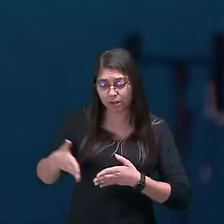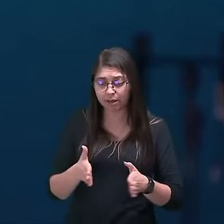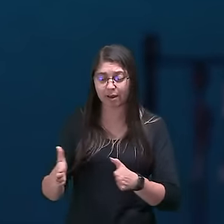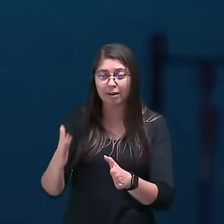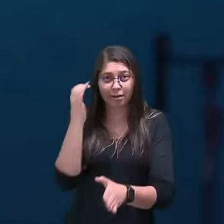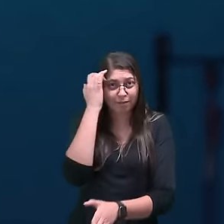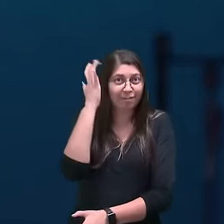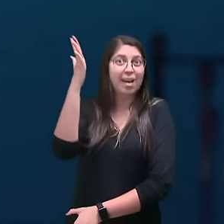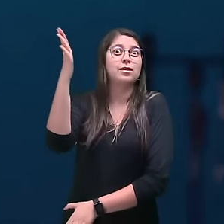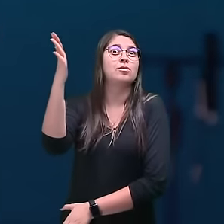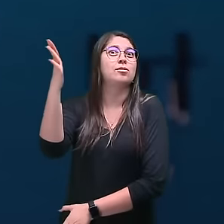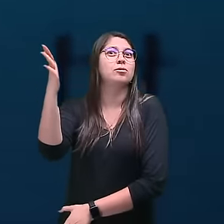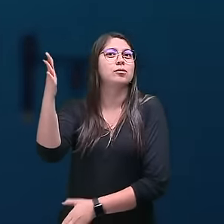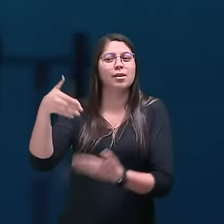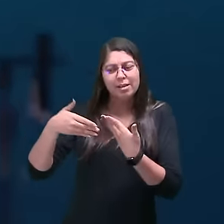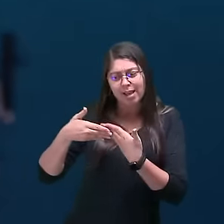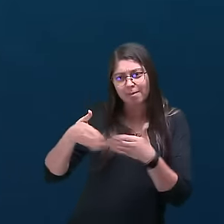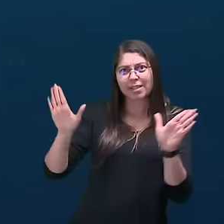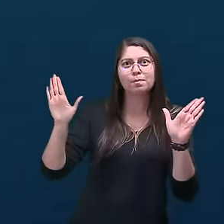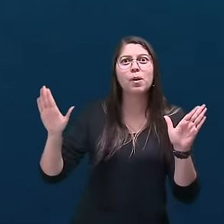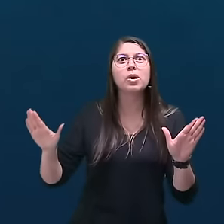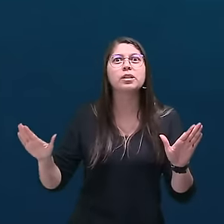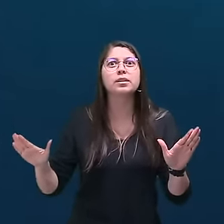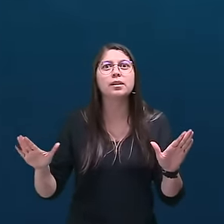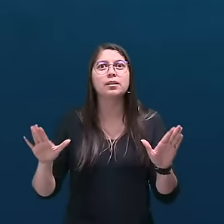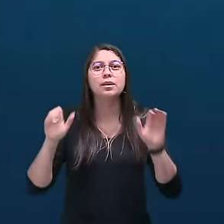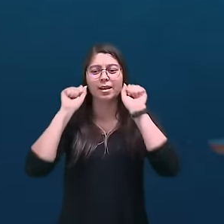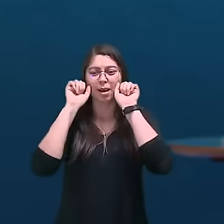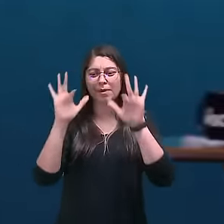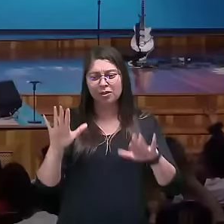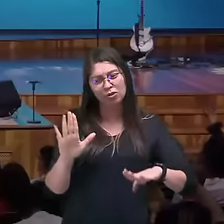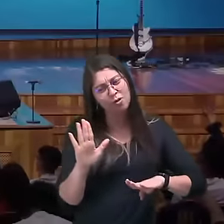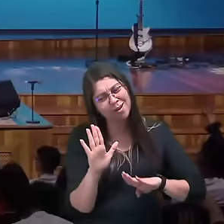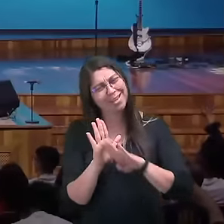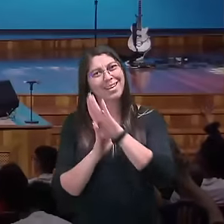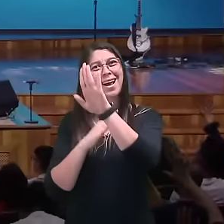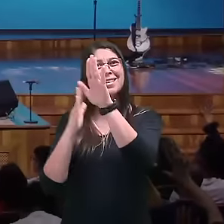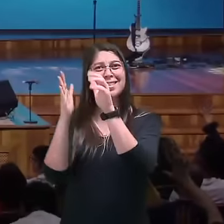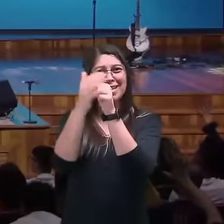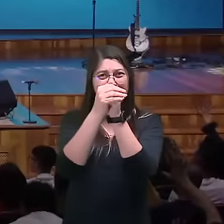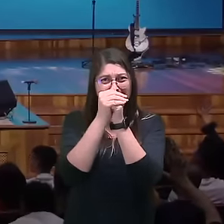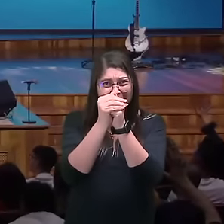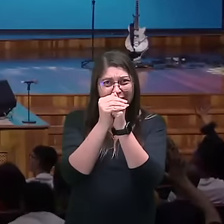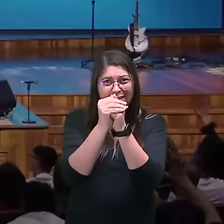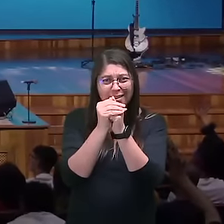facilitador de milagre. Alguien debería gritar un gloria a Dios.